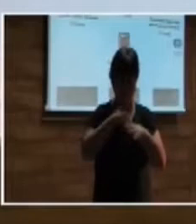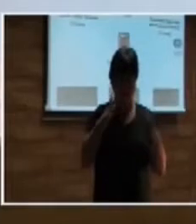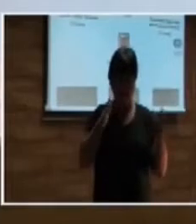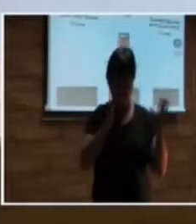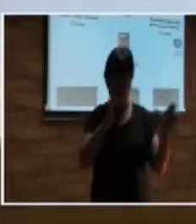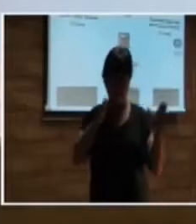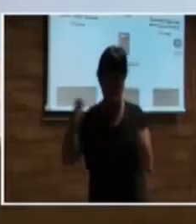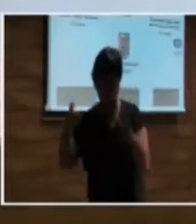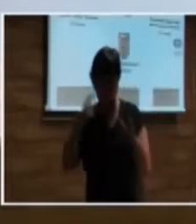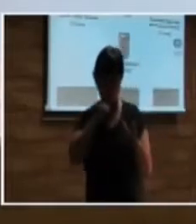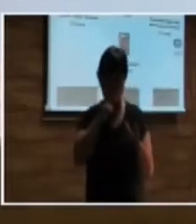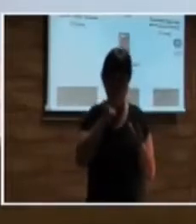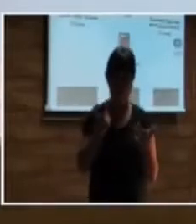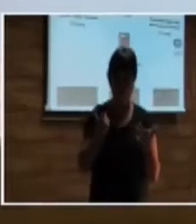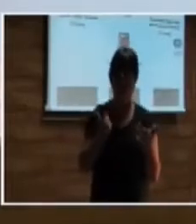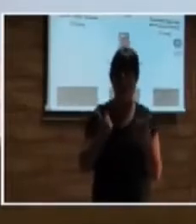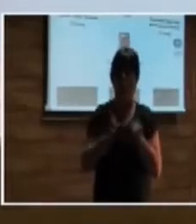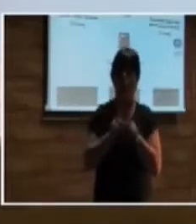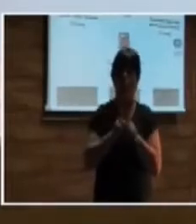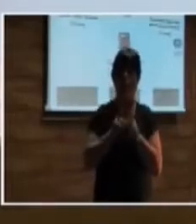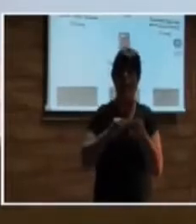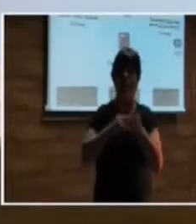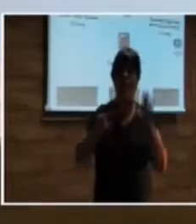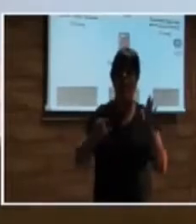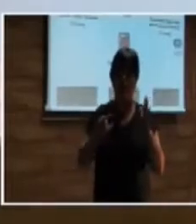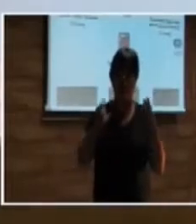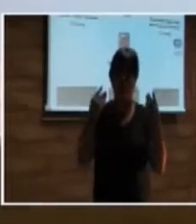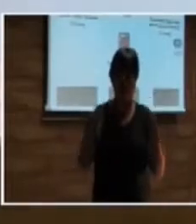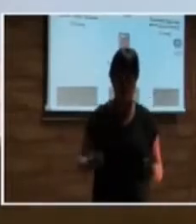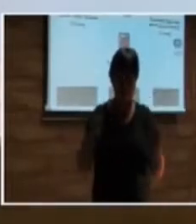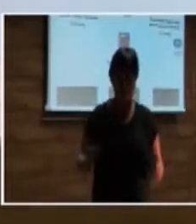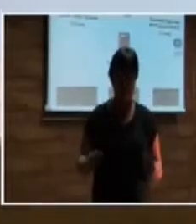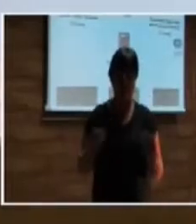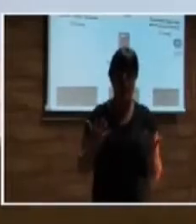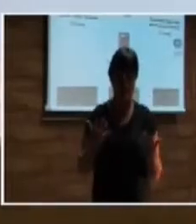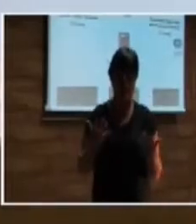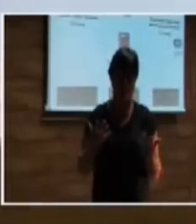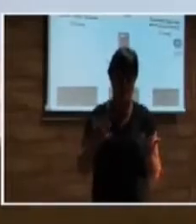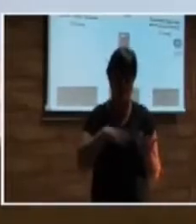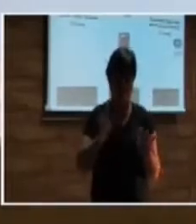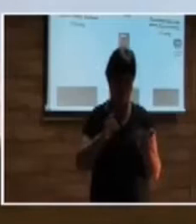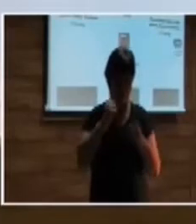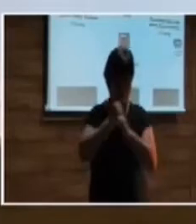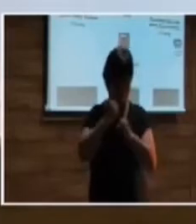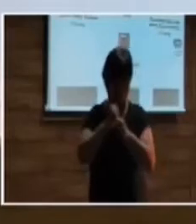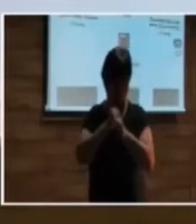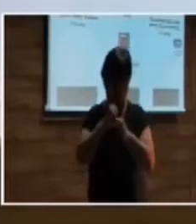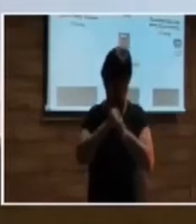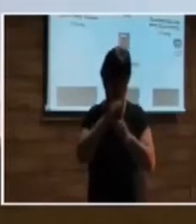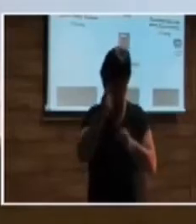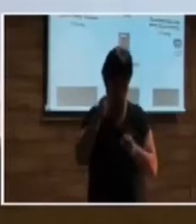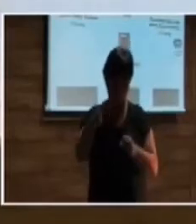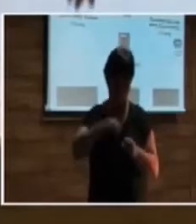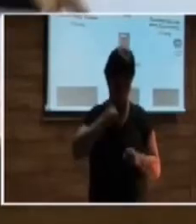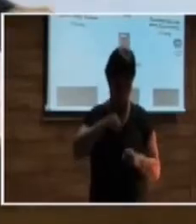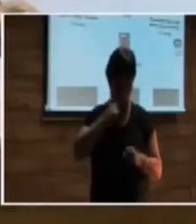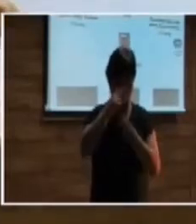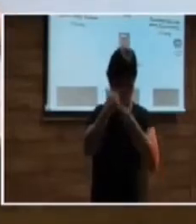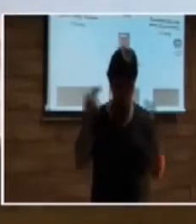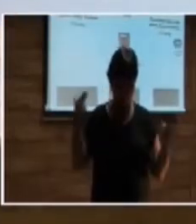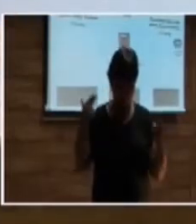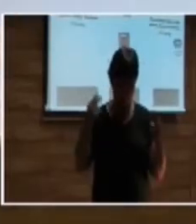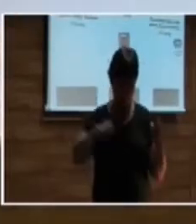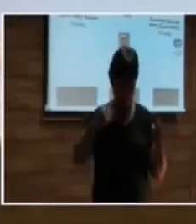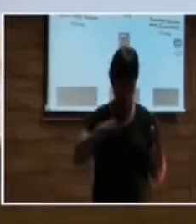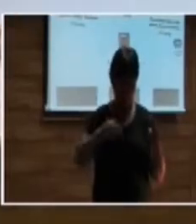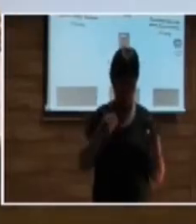hacen alta tecnología pueden conseguir dinero y trabajar conjuntamente en un proyecto translacional para un hospital público, como es en este caso un hospital de la